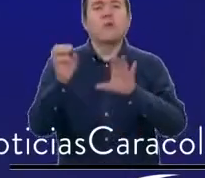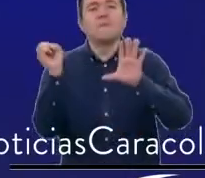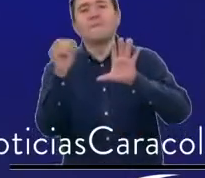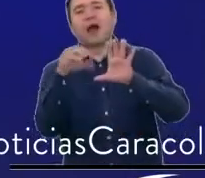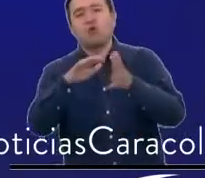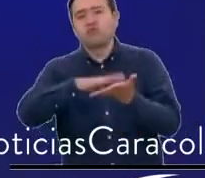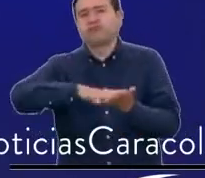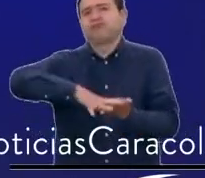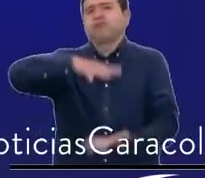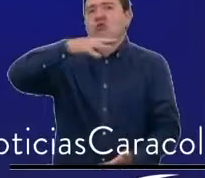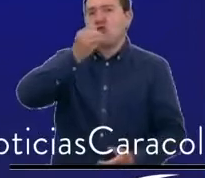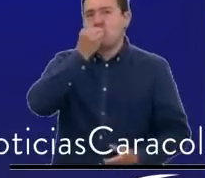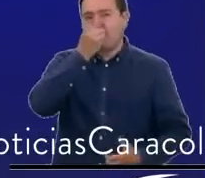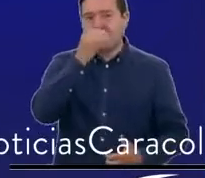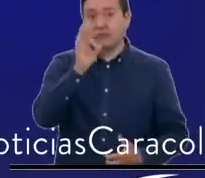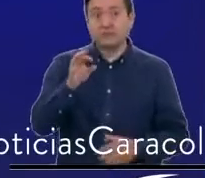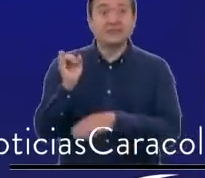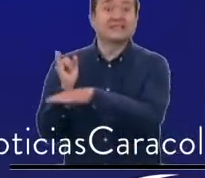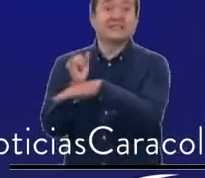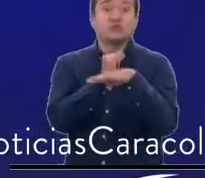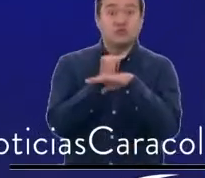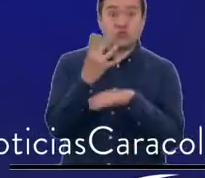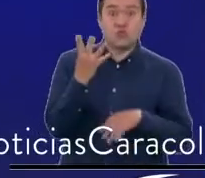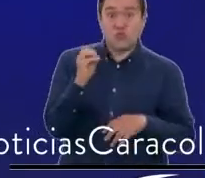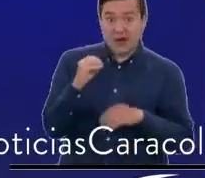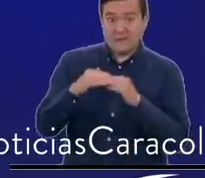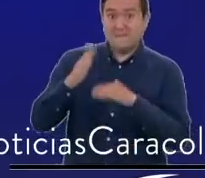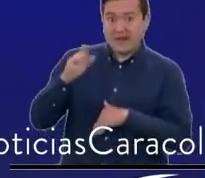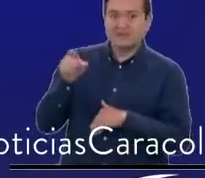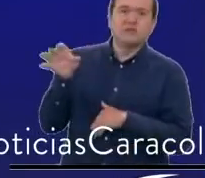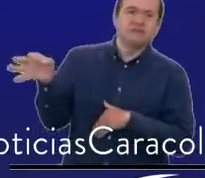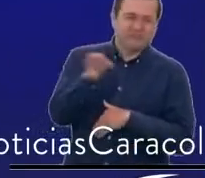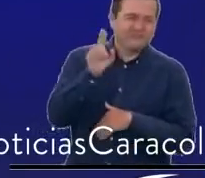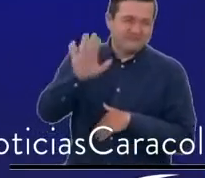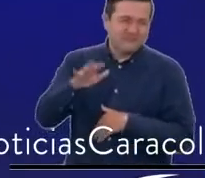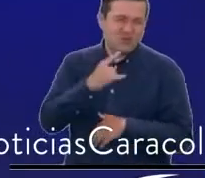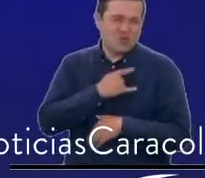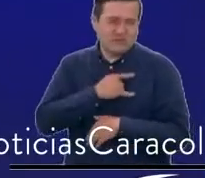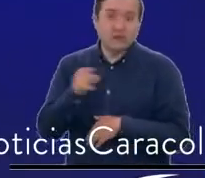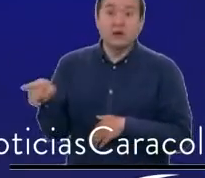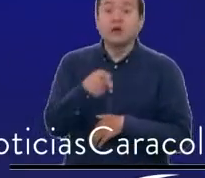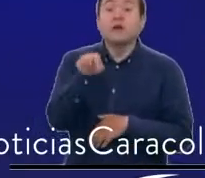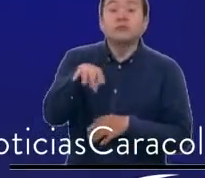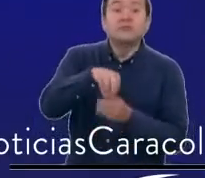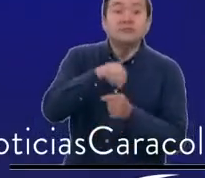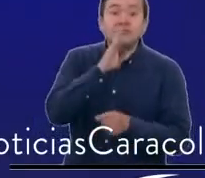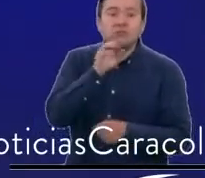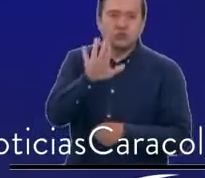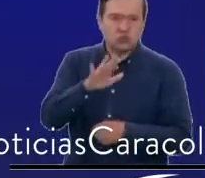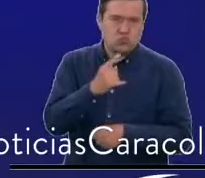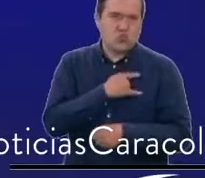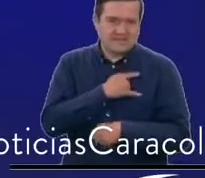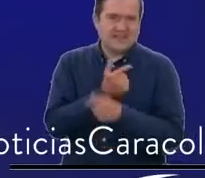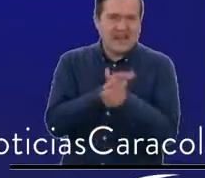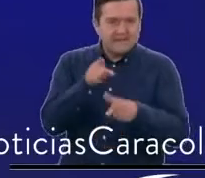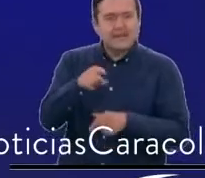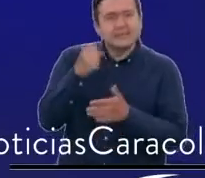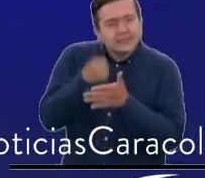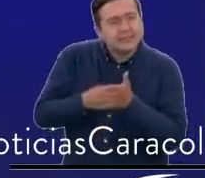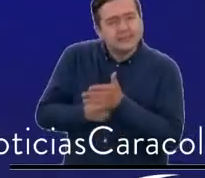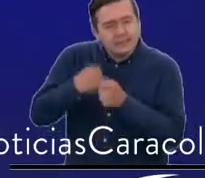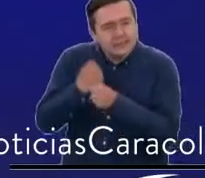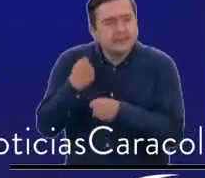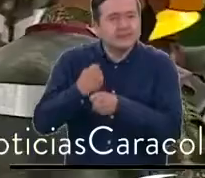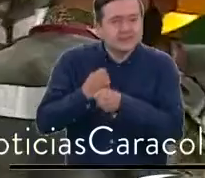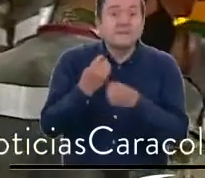40 instituciones de educación superior, entre ellas la Universidad Libre, trabajan día a día para mitigar el hambre de millones de